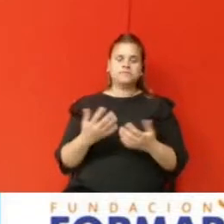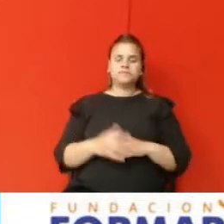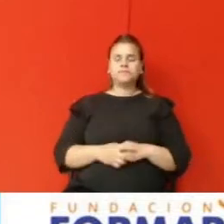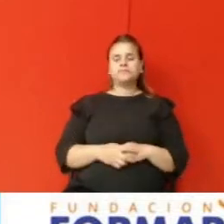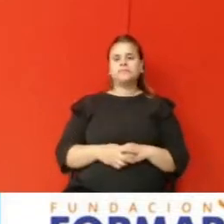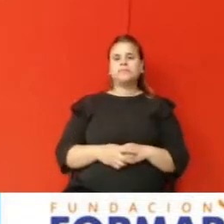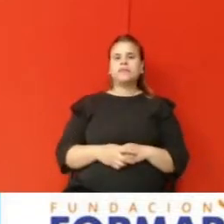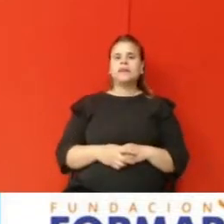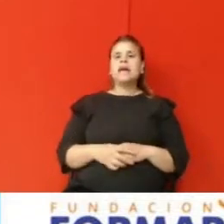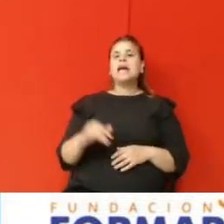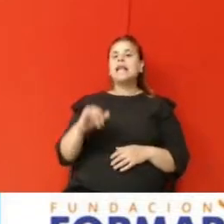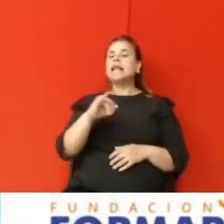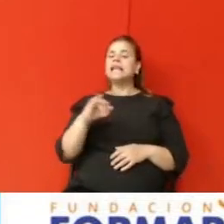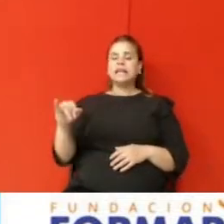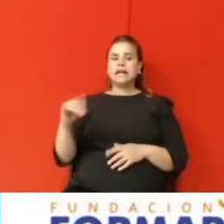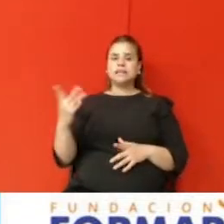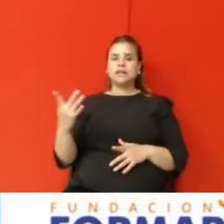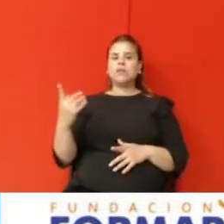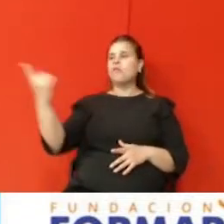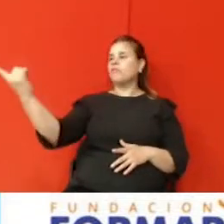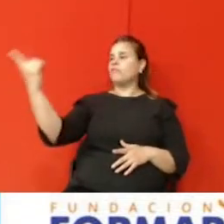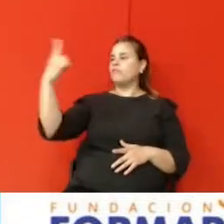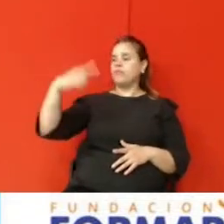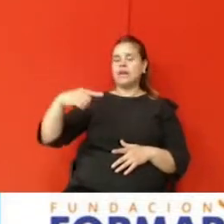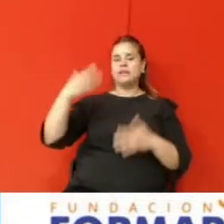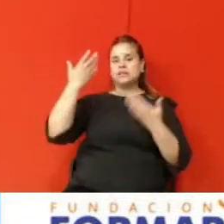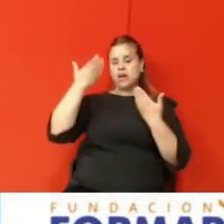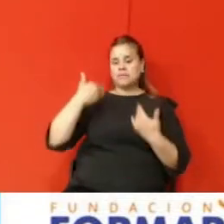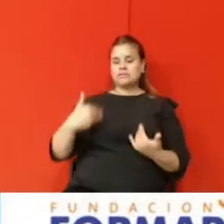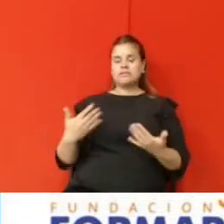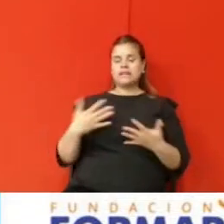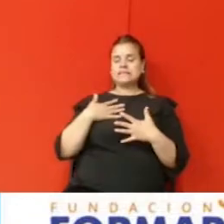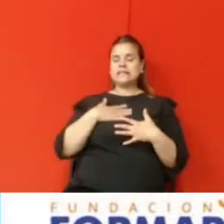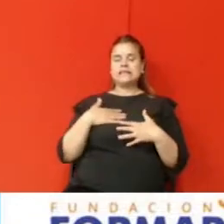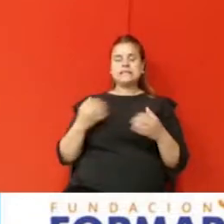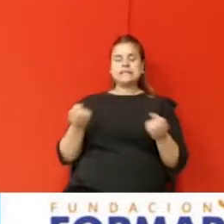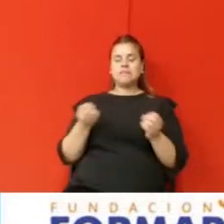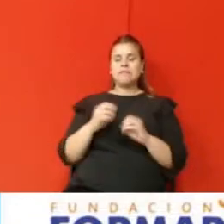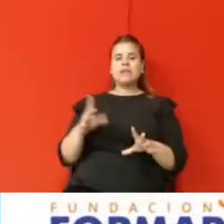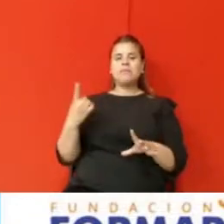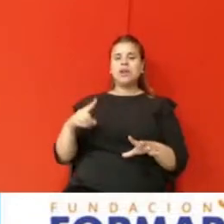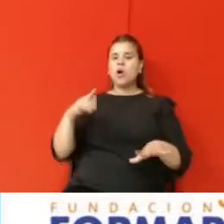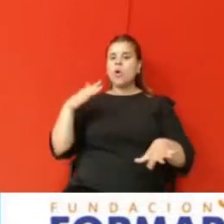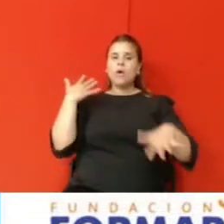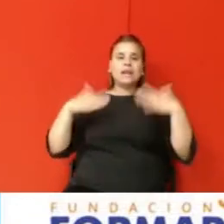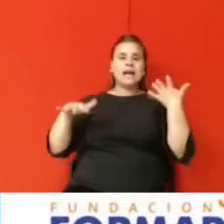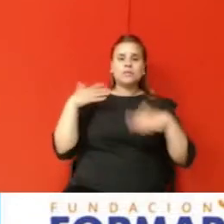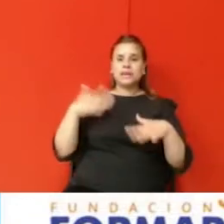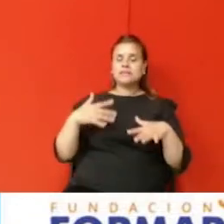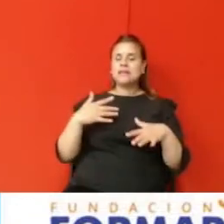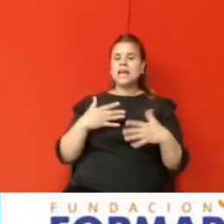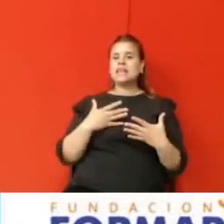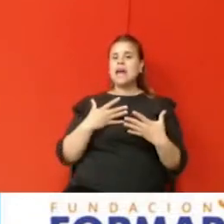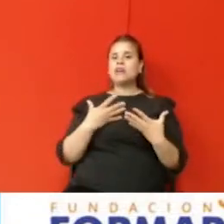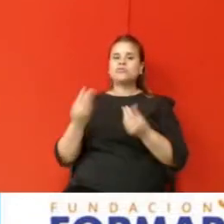en lo desfavorable dice, llega uno en malas condiciones y no recibe la atención pronto, ni el trato digno